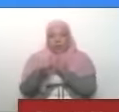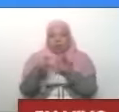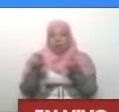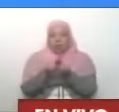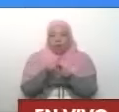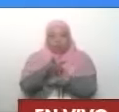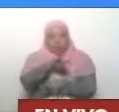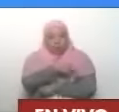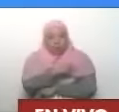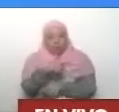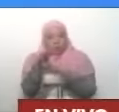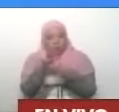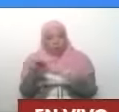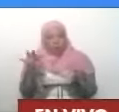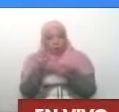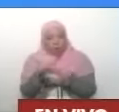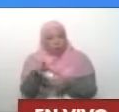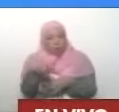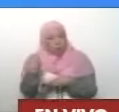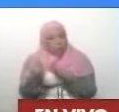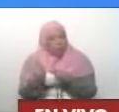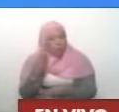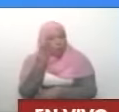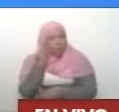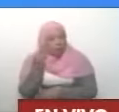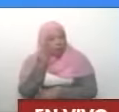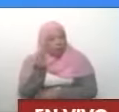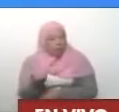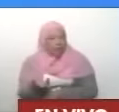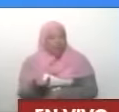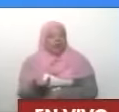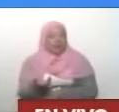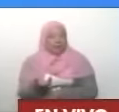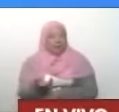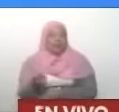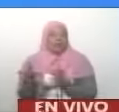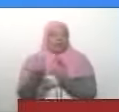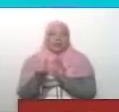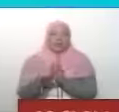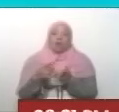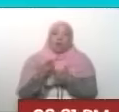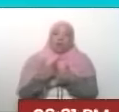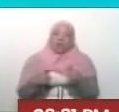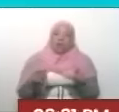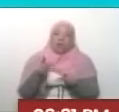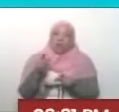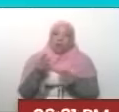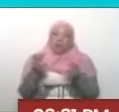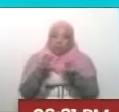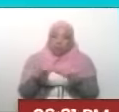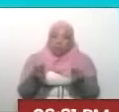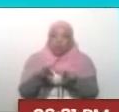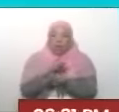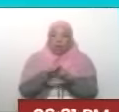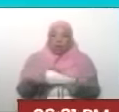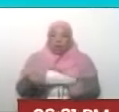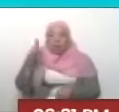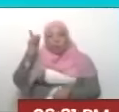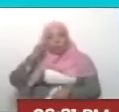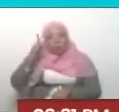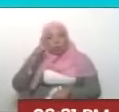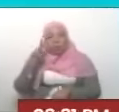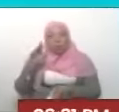universitario. Cuéntame algo de eso, ¿vale? Bueno, en el Liceo Libertador, en la cátedra de instrucción premilitar, que